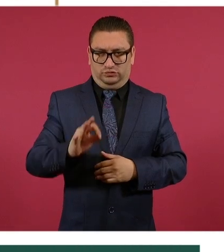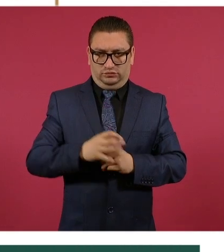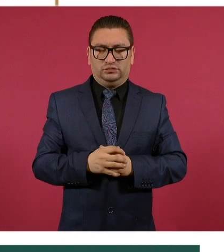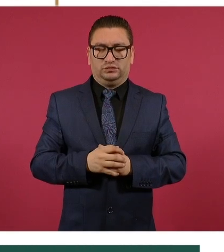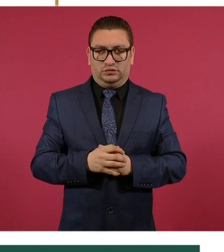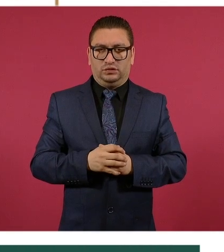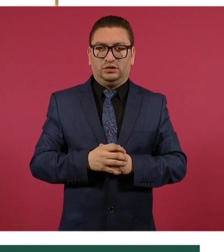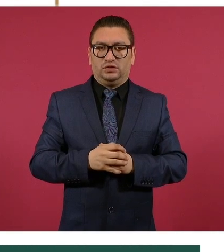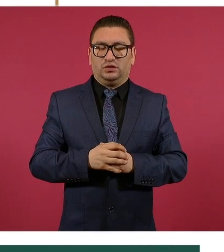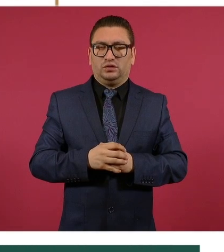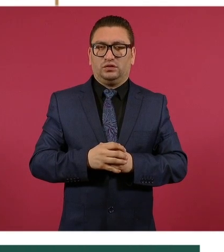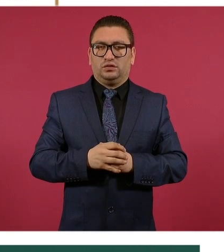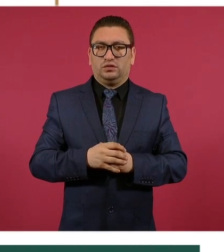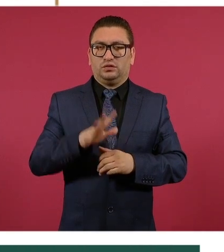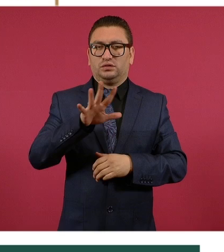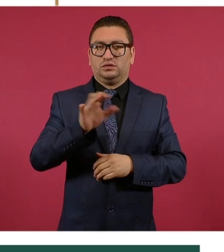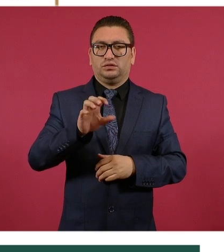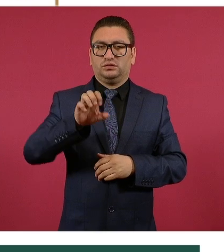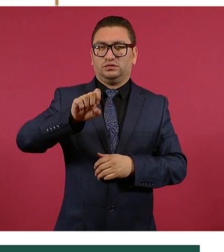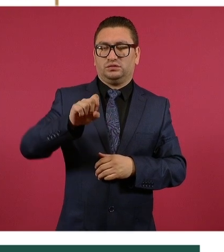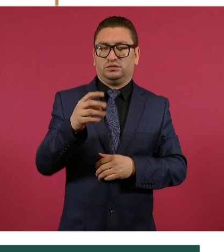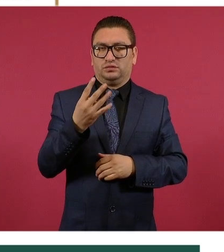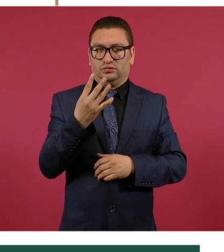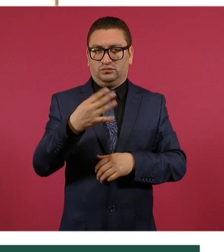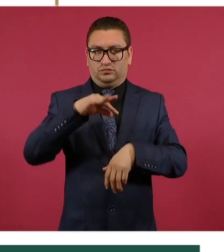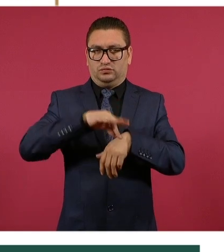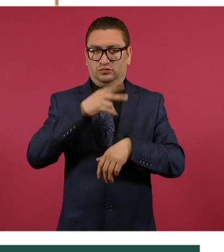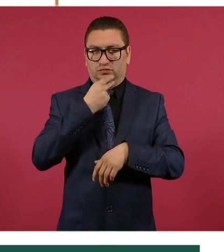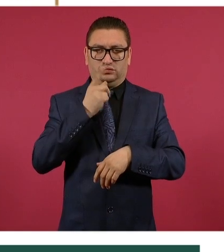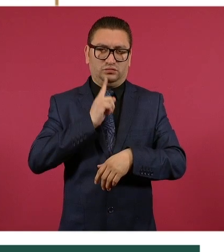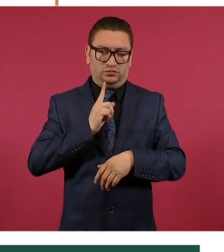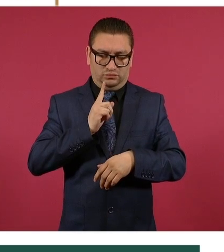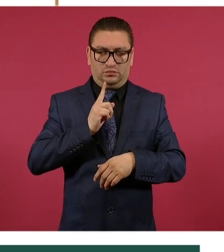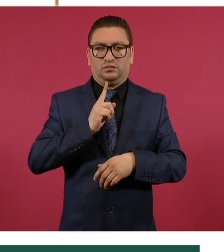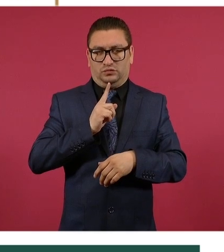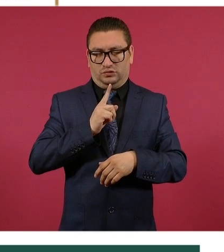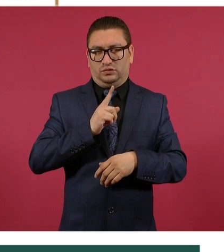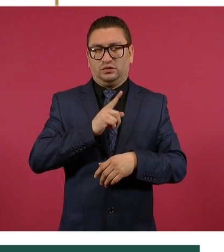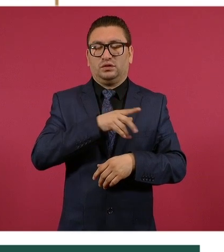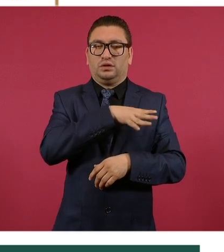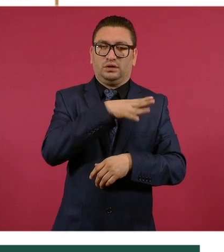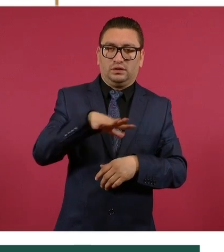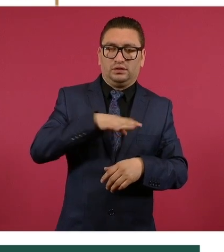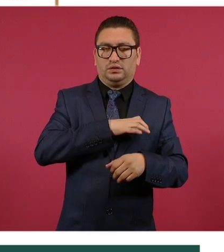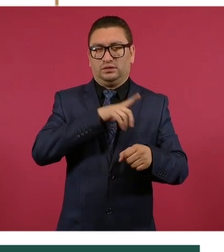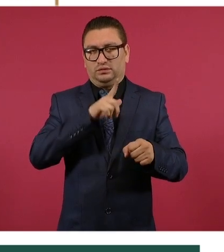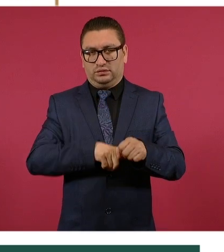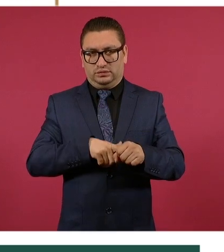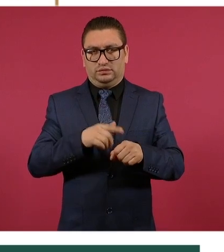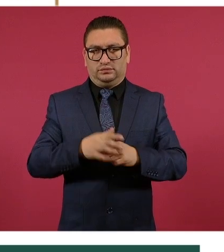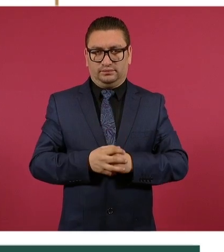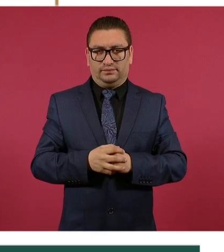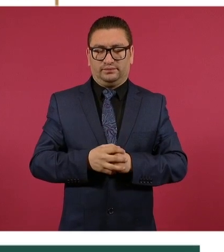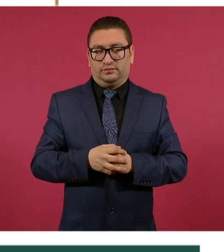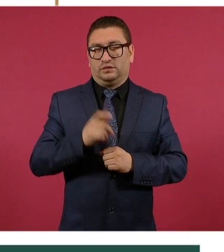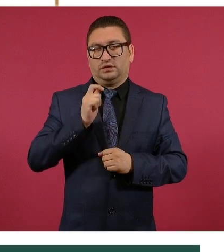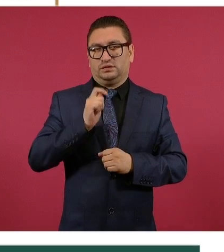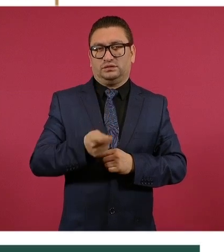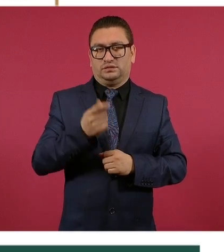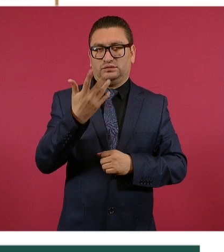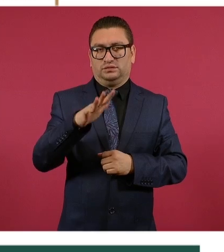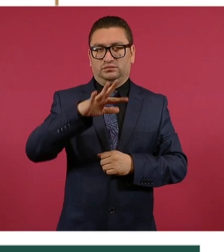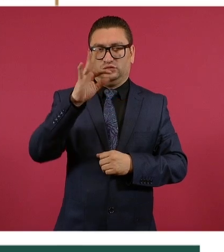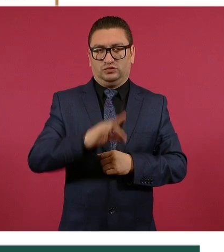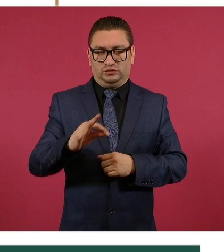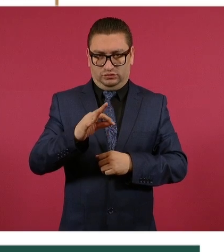han contratado a 564 médicas y médicos, tanto generales como especialistas, esto es